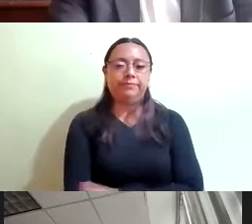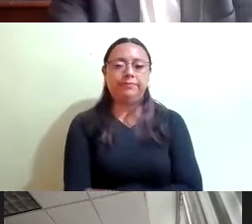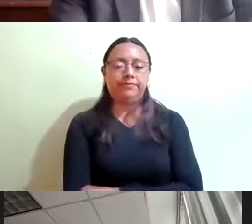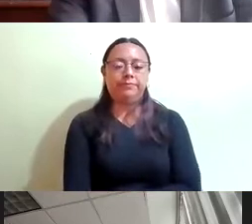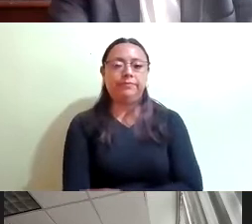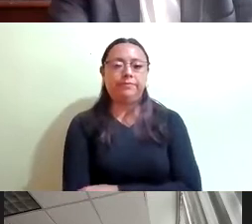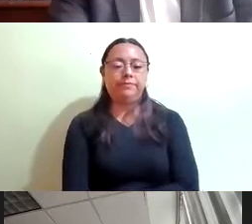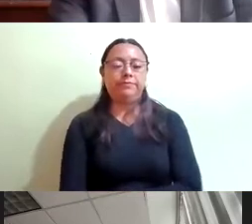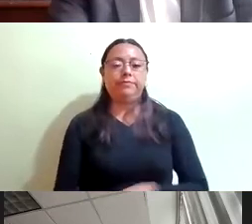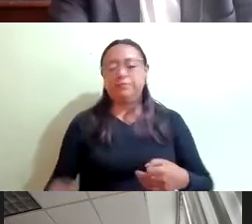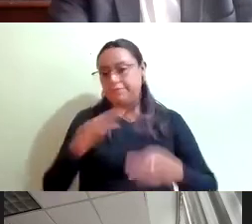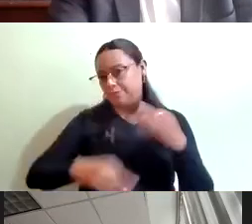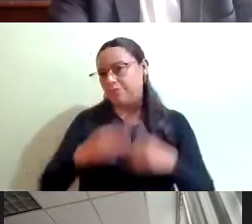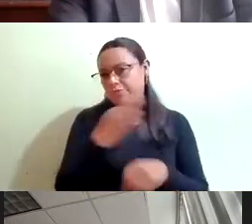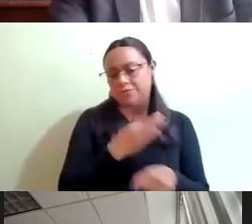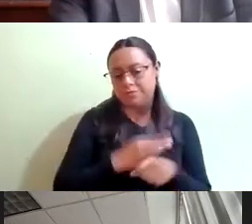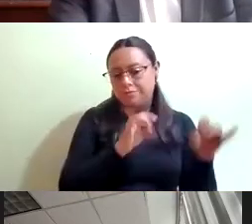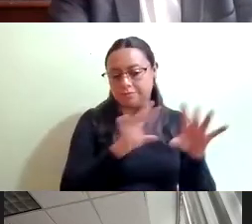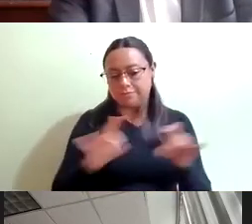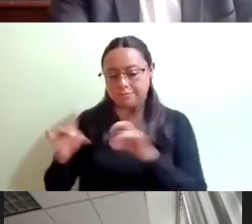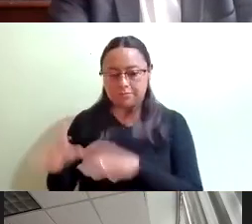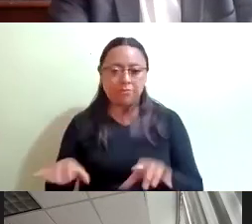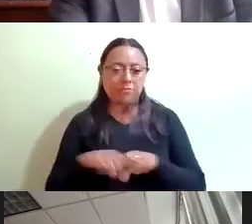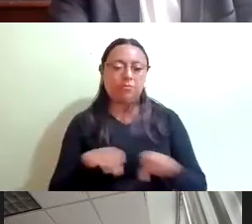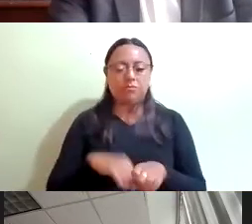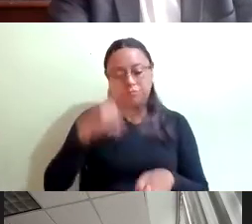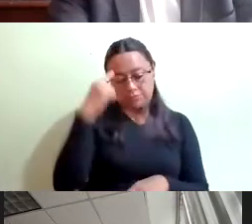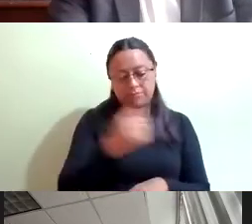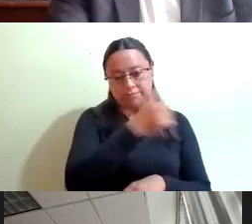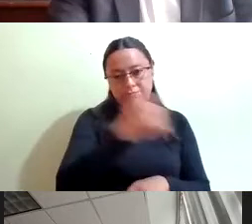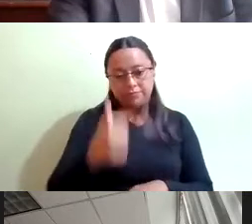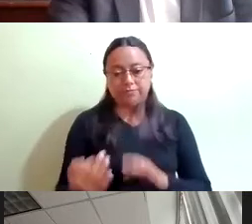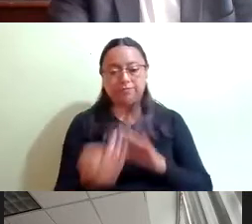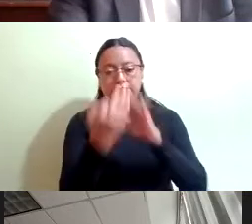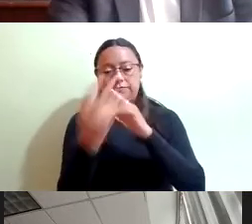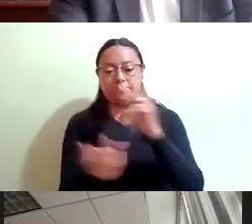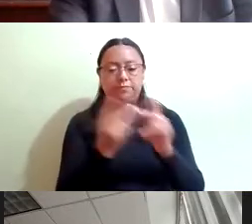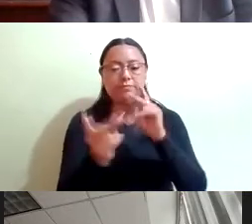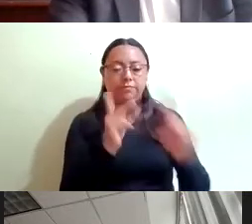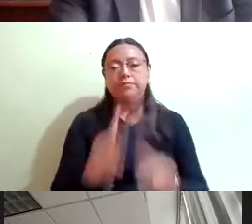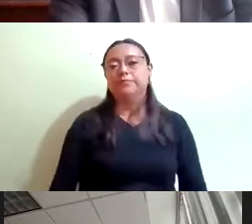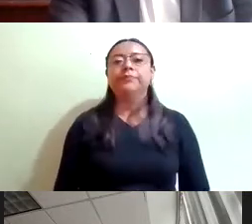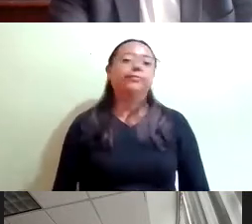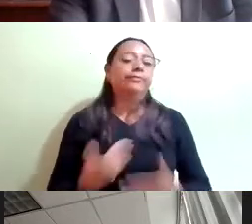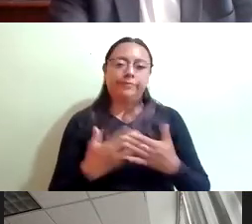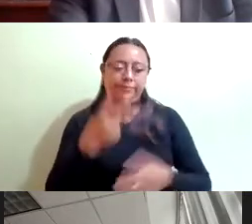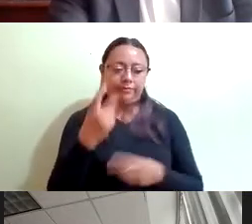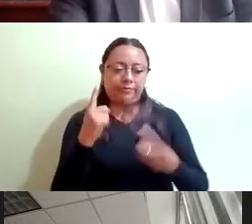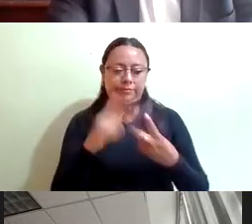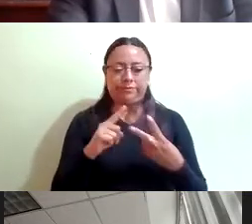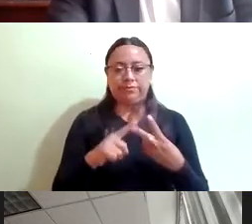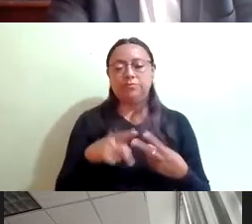de la situación para la cual se da cada una de las comparecencias. Eso en segundo término. Después